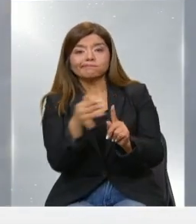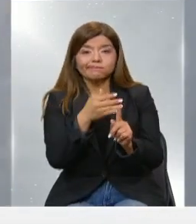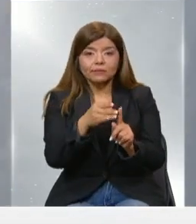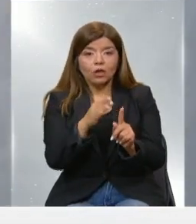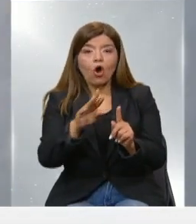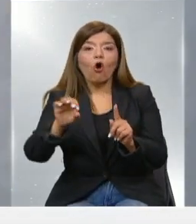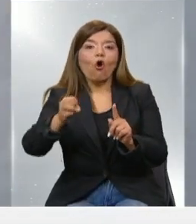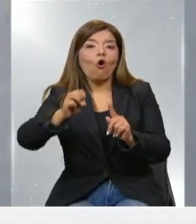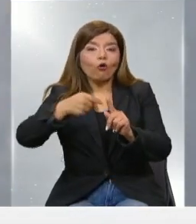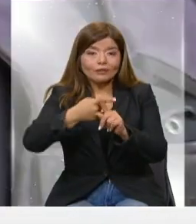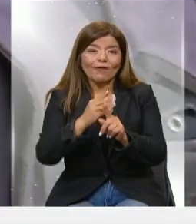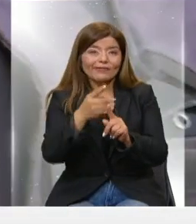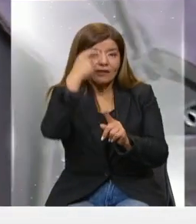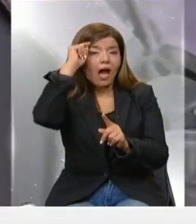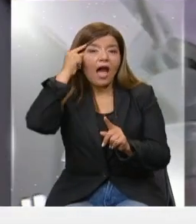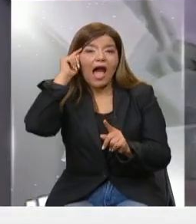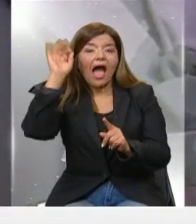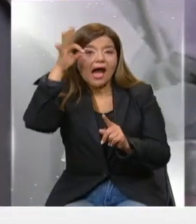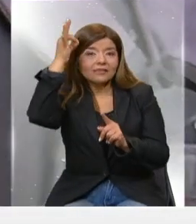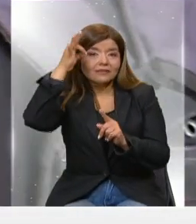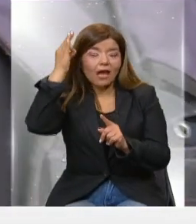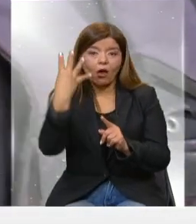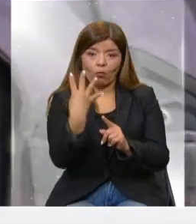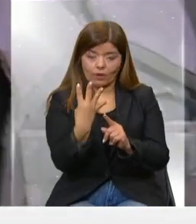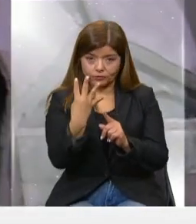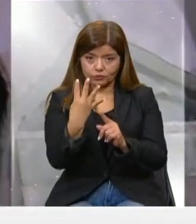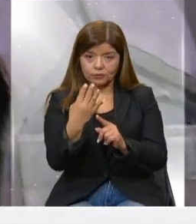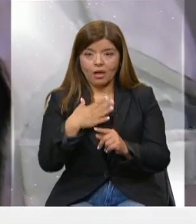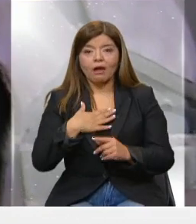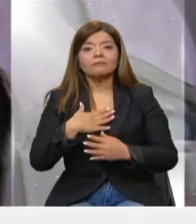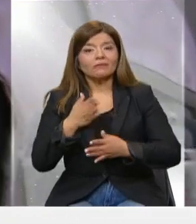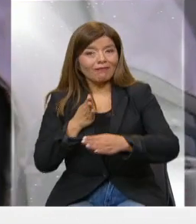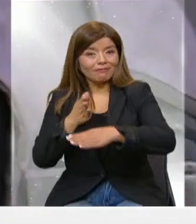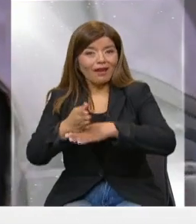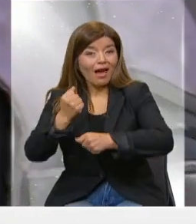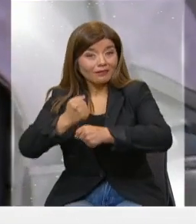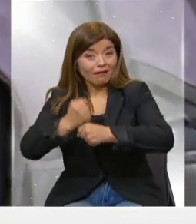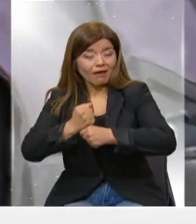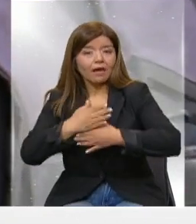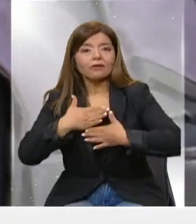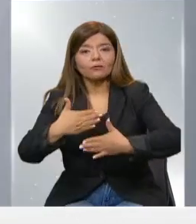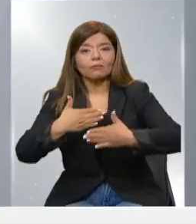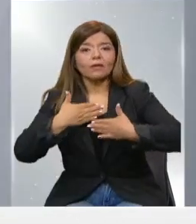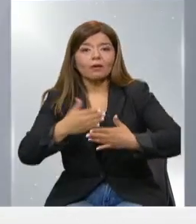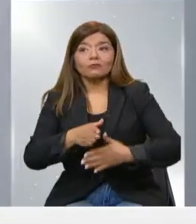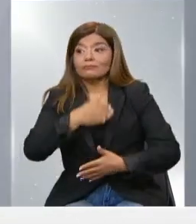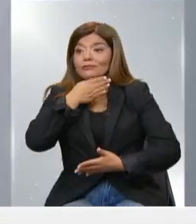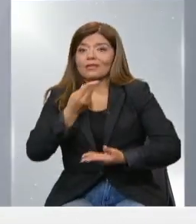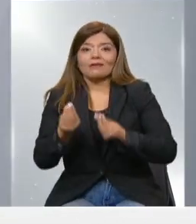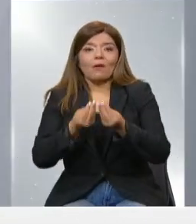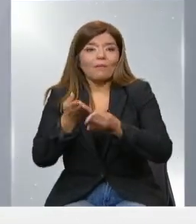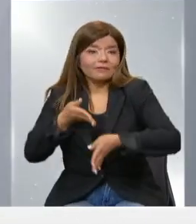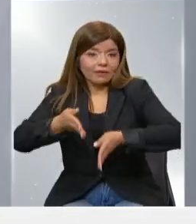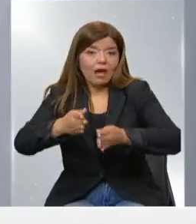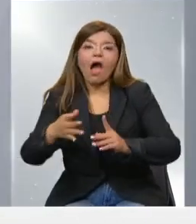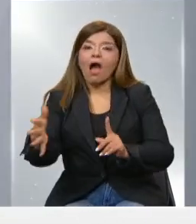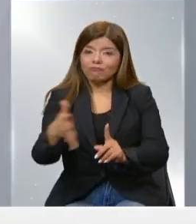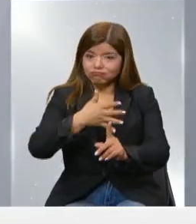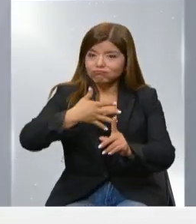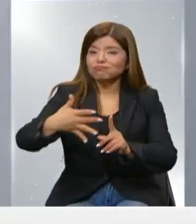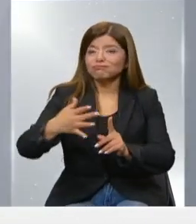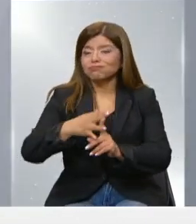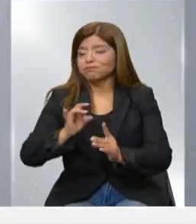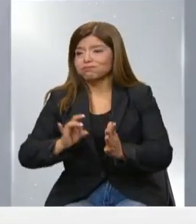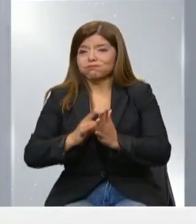4 puntos de sutura. Obviamente que uno sale con temor todos los días a la calle porque no sabe con qué te va a encontrar. Violencia en las calles que sobrepasa